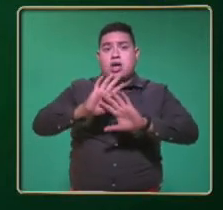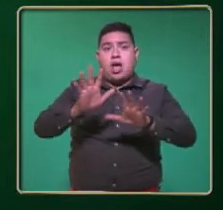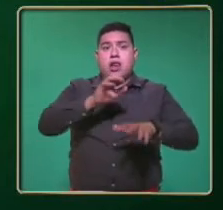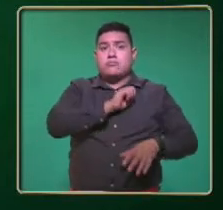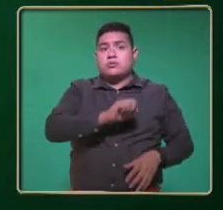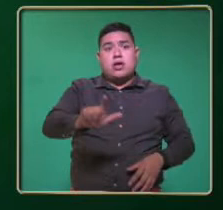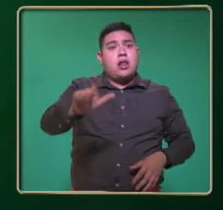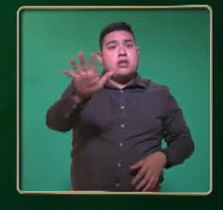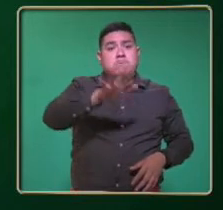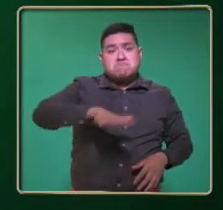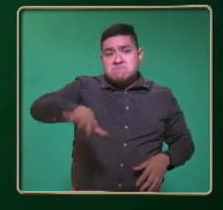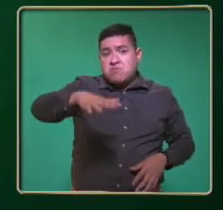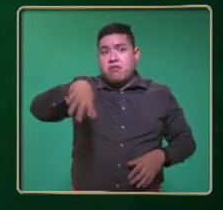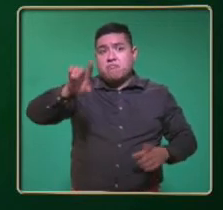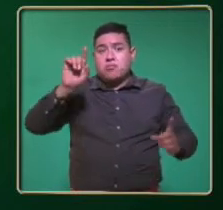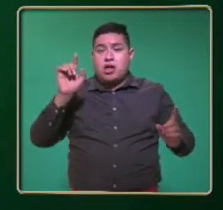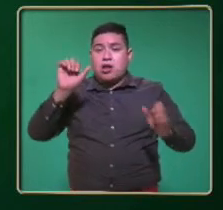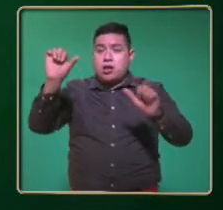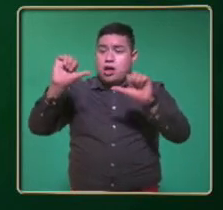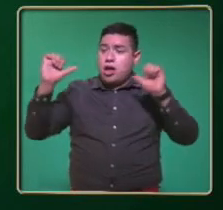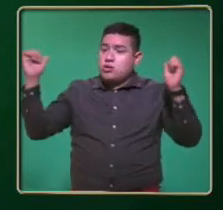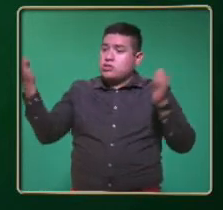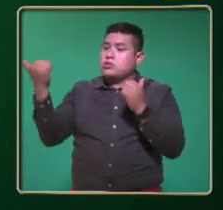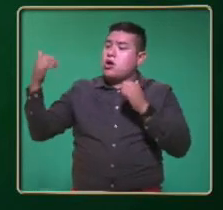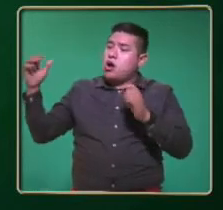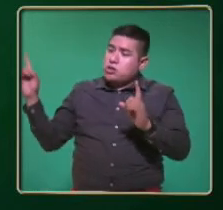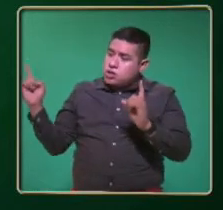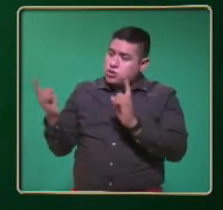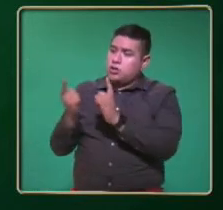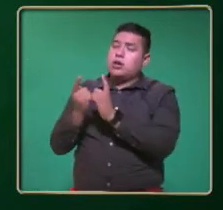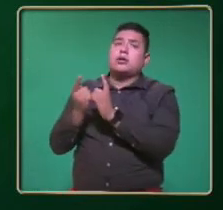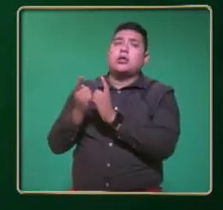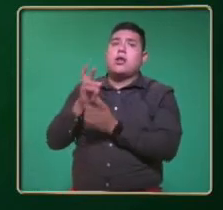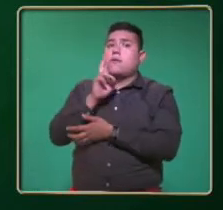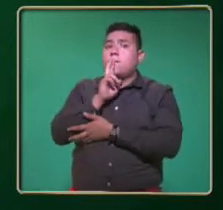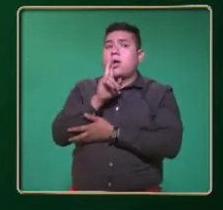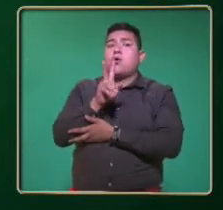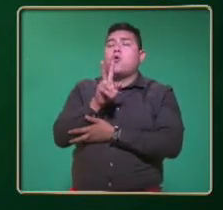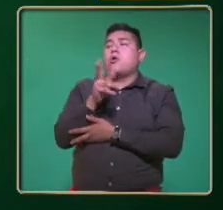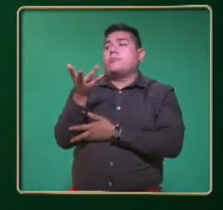y acercándote a esta asociación local, lo mejor va a ser